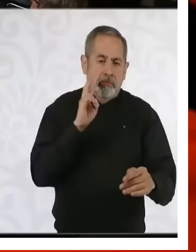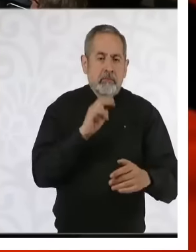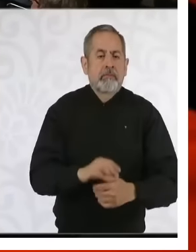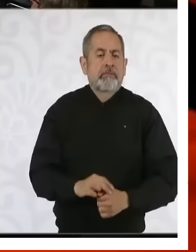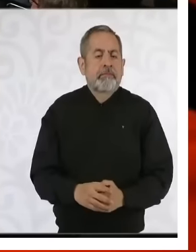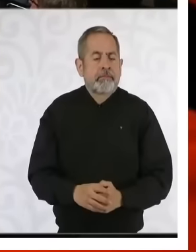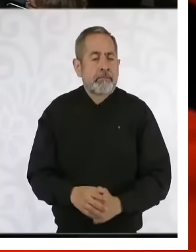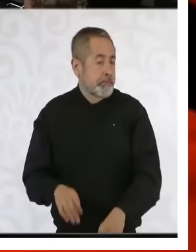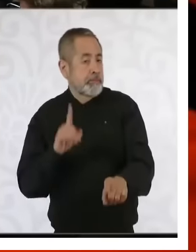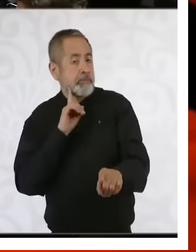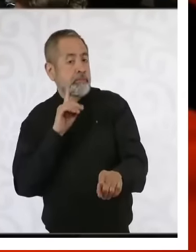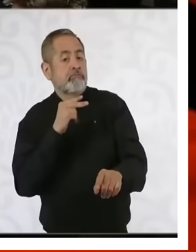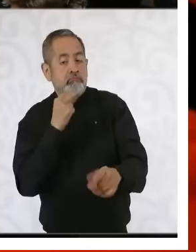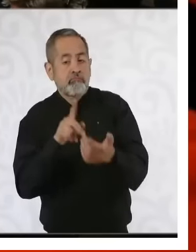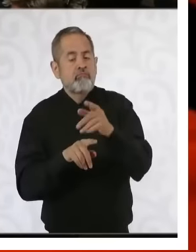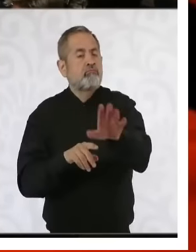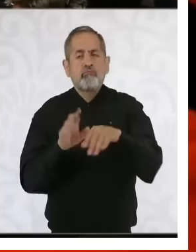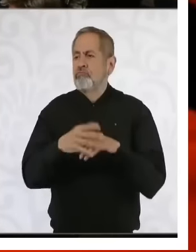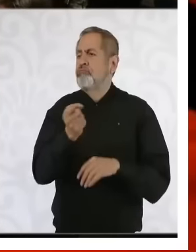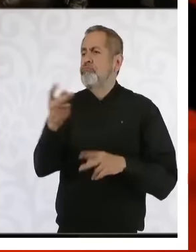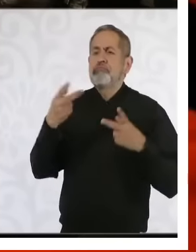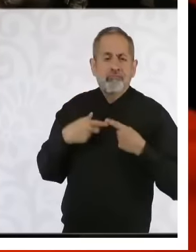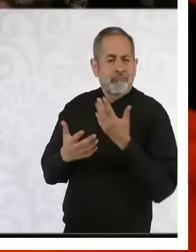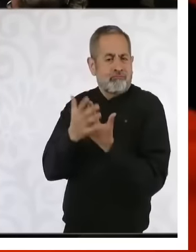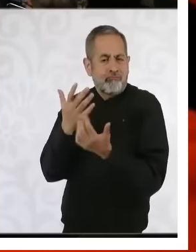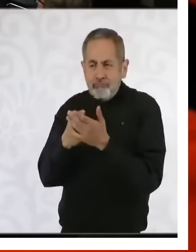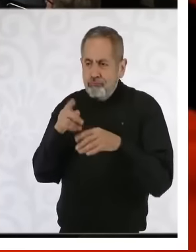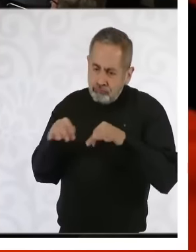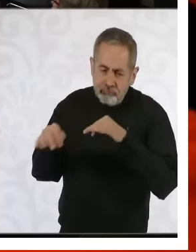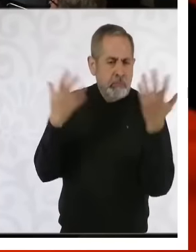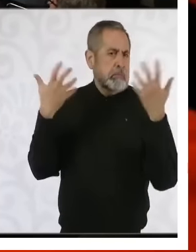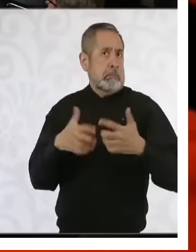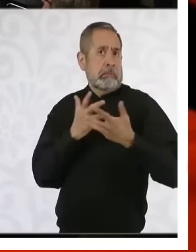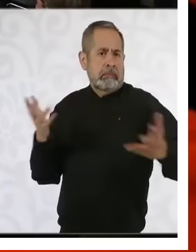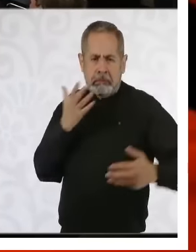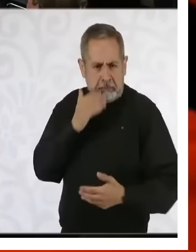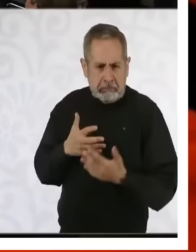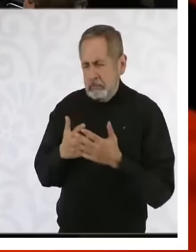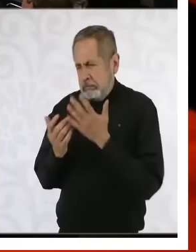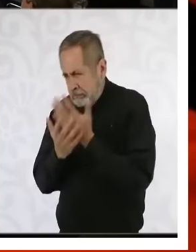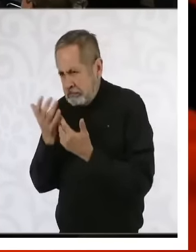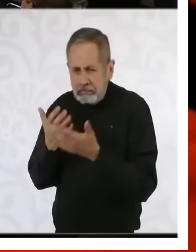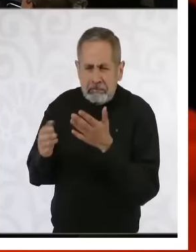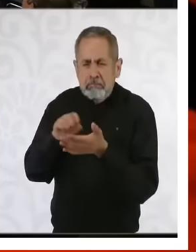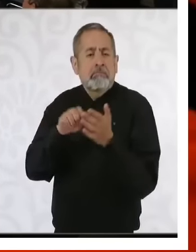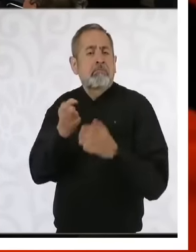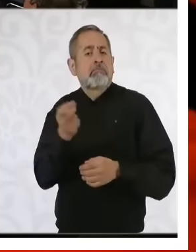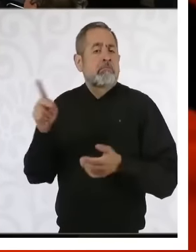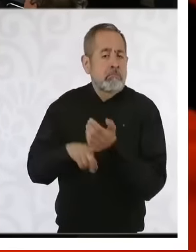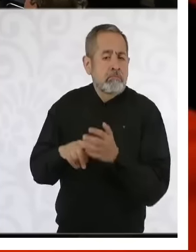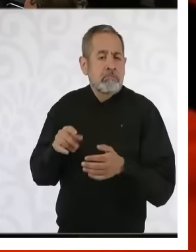eso sería en el caso de los productores artesanales que pagarían por costo y no por el grado de alcohol, porque